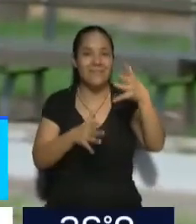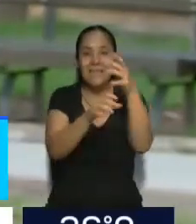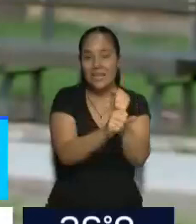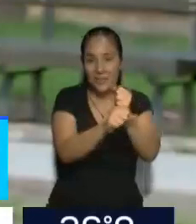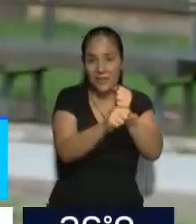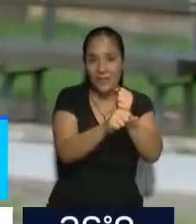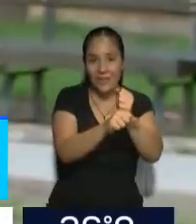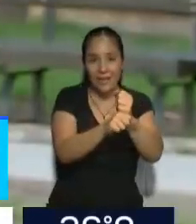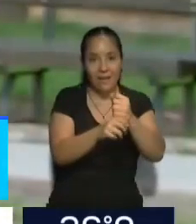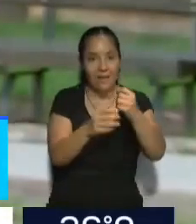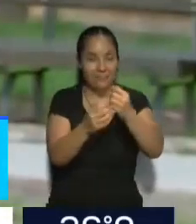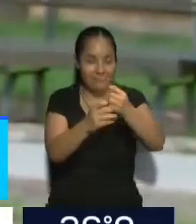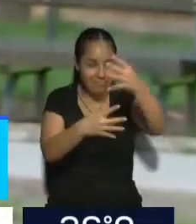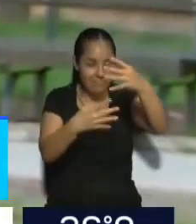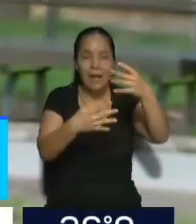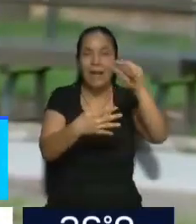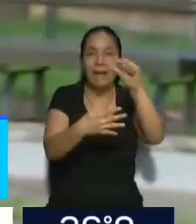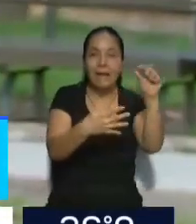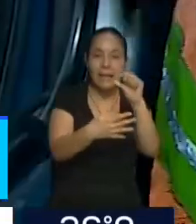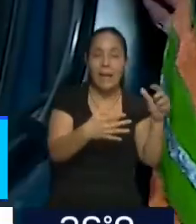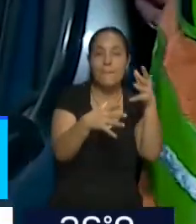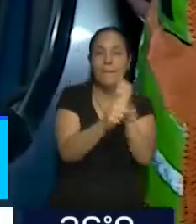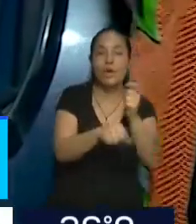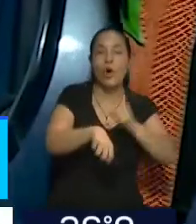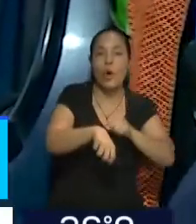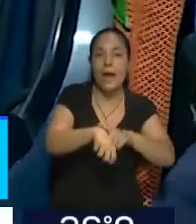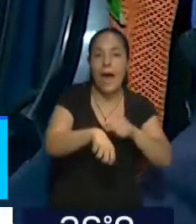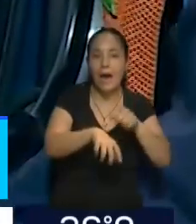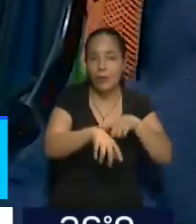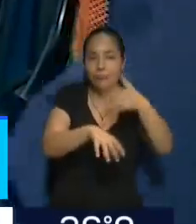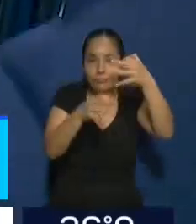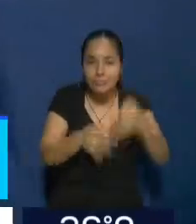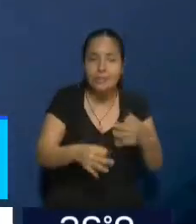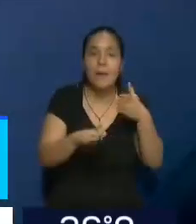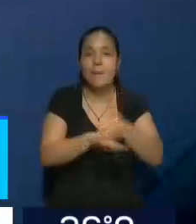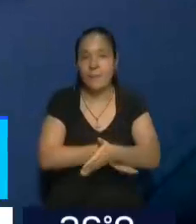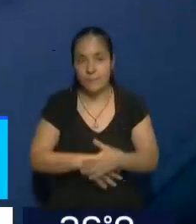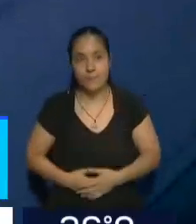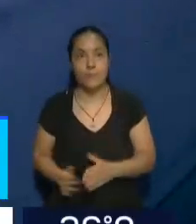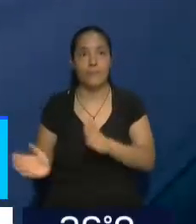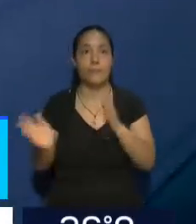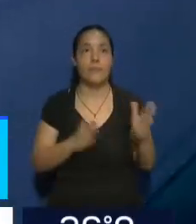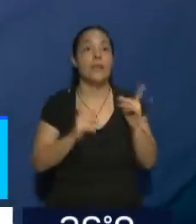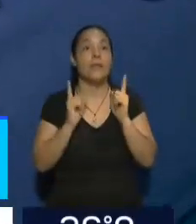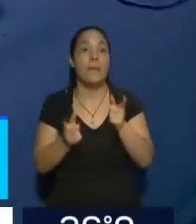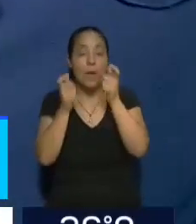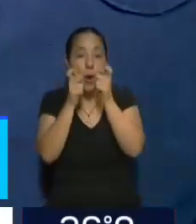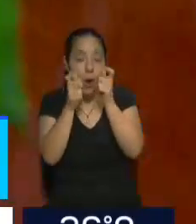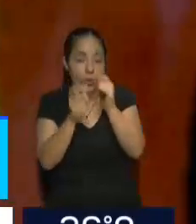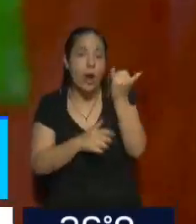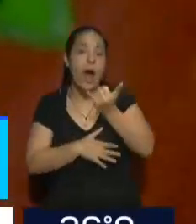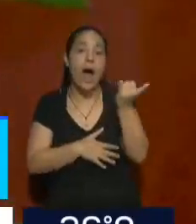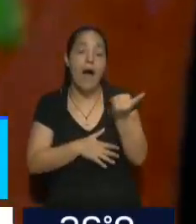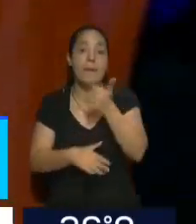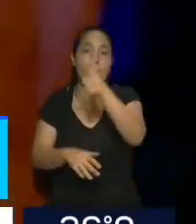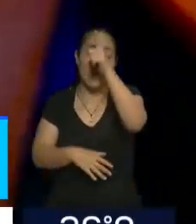de arribo a las paradas de los colectivos en tiempo real. Desde seguridad advierten sobre operativos fijos y móviles en los que se priorizarán